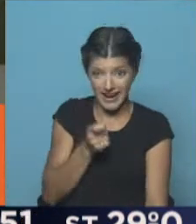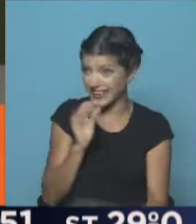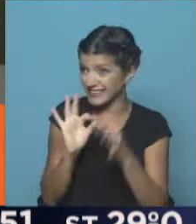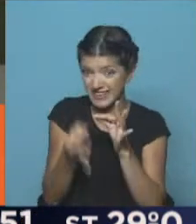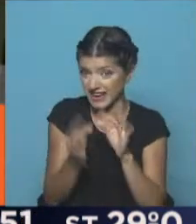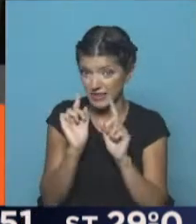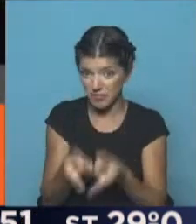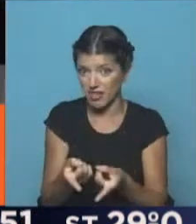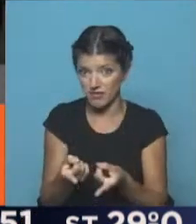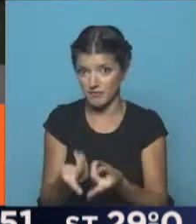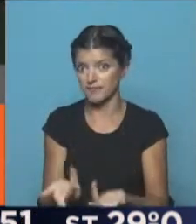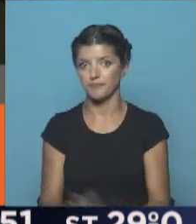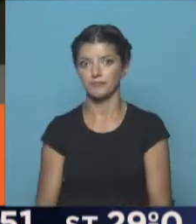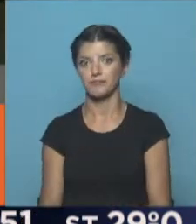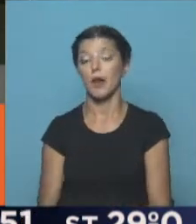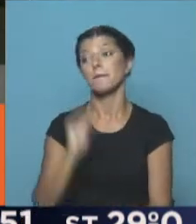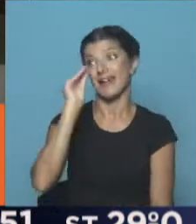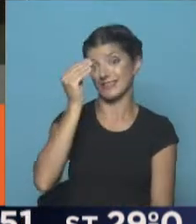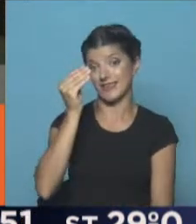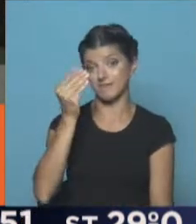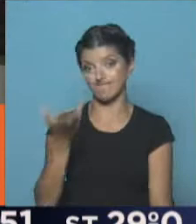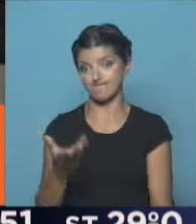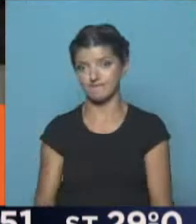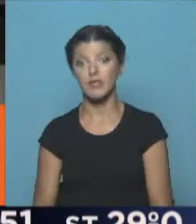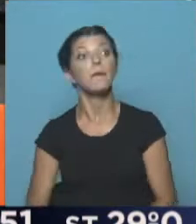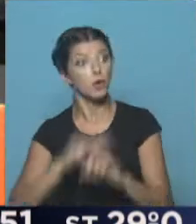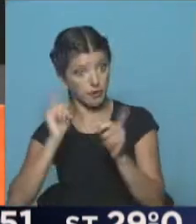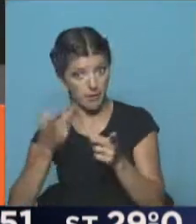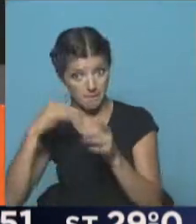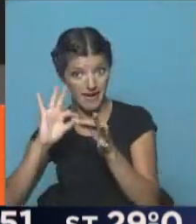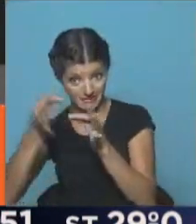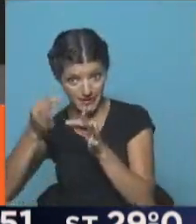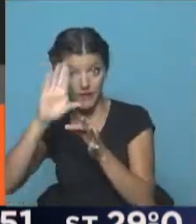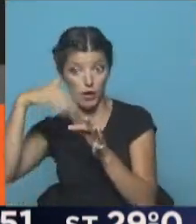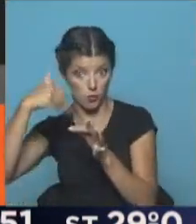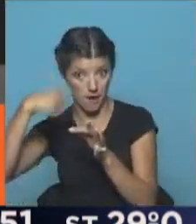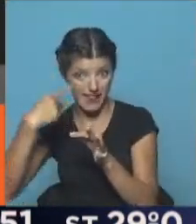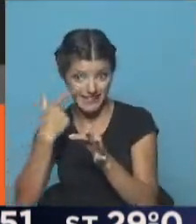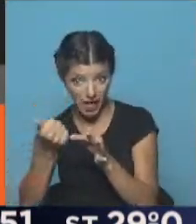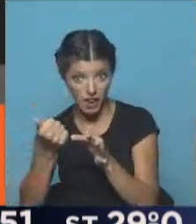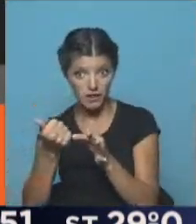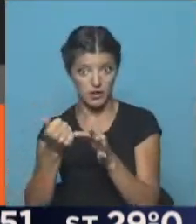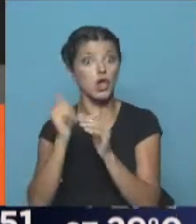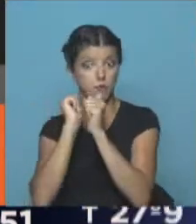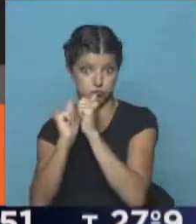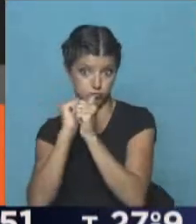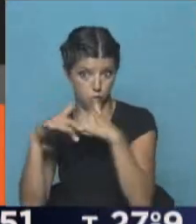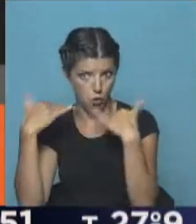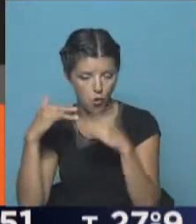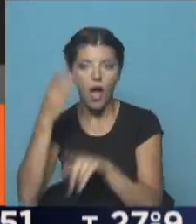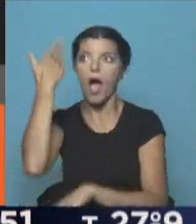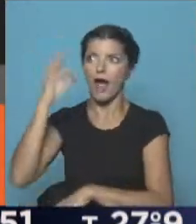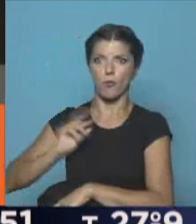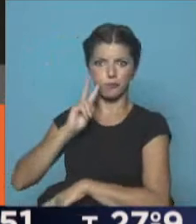etc pero digo más cerca incluso de ello de rumanía y con historia porque fue en el 2004